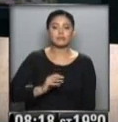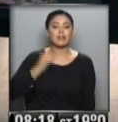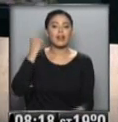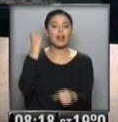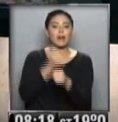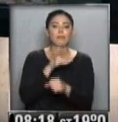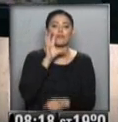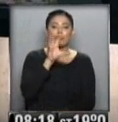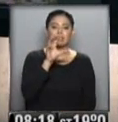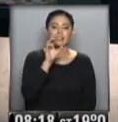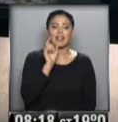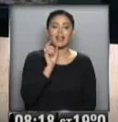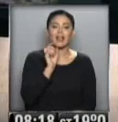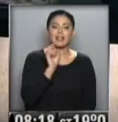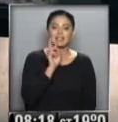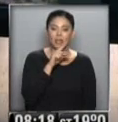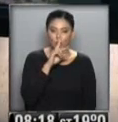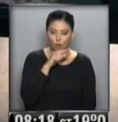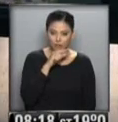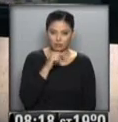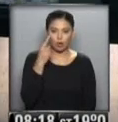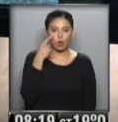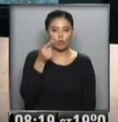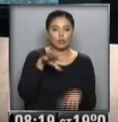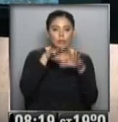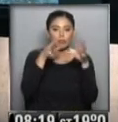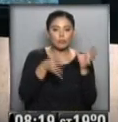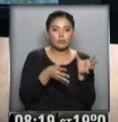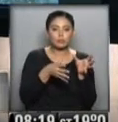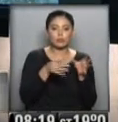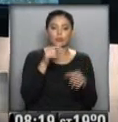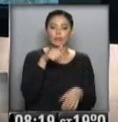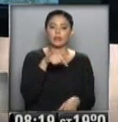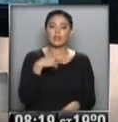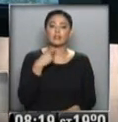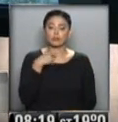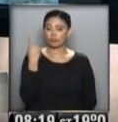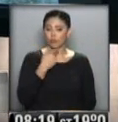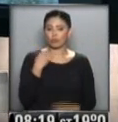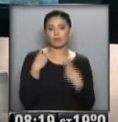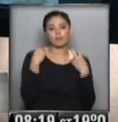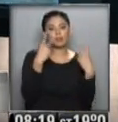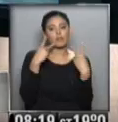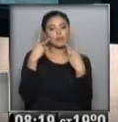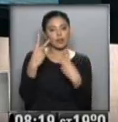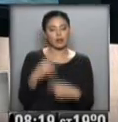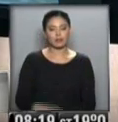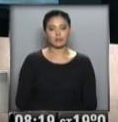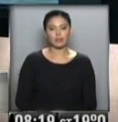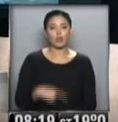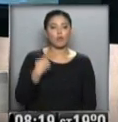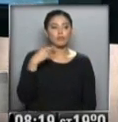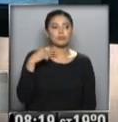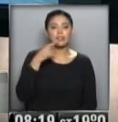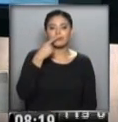la provincia de San Juan. Vamos a conocer un observatorio astronómico. Cuando nosotros nos vamos de viaje, y una de las principales cosas que nos